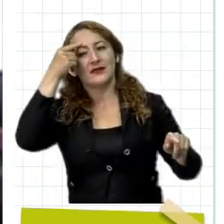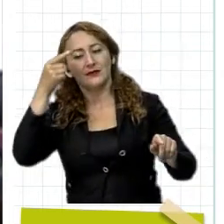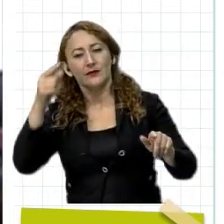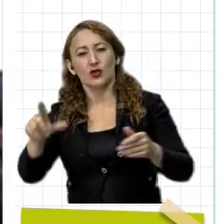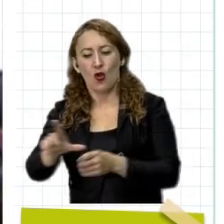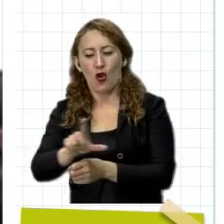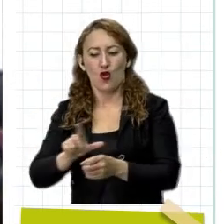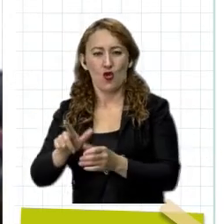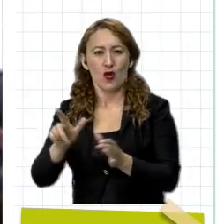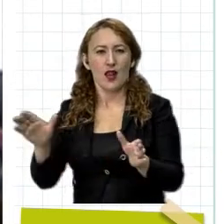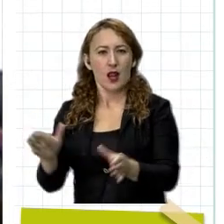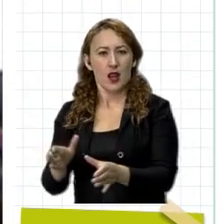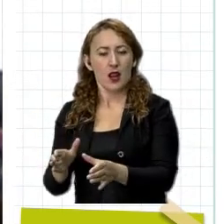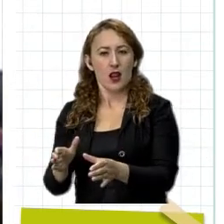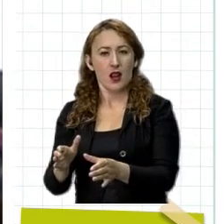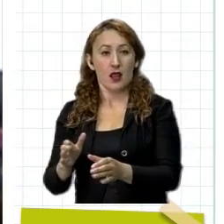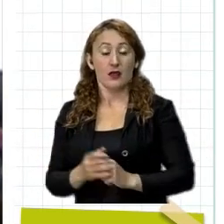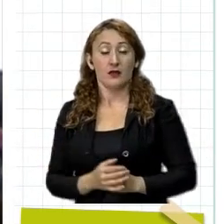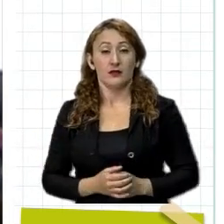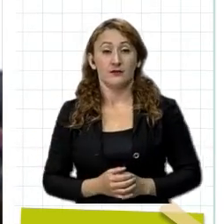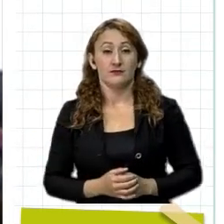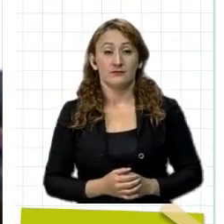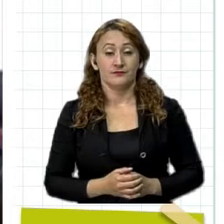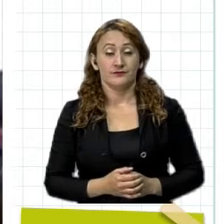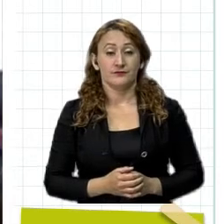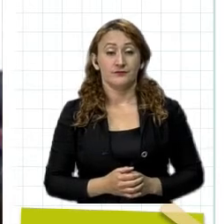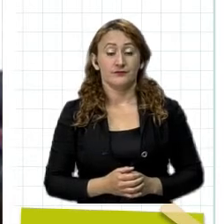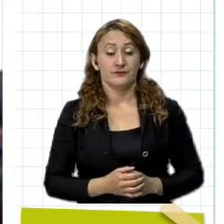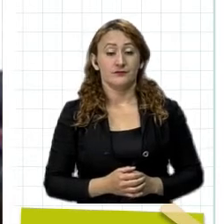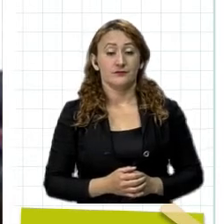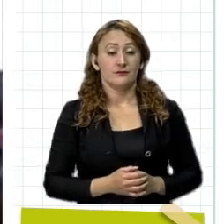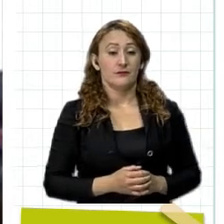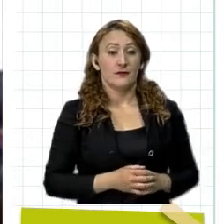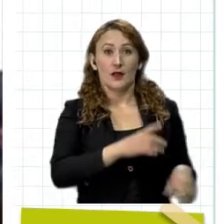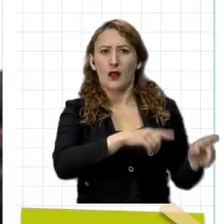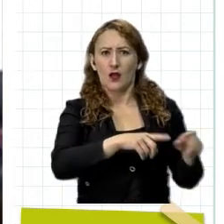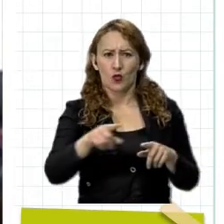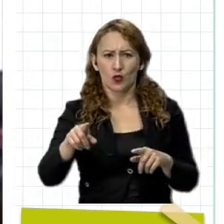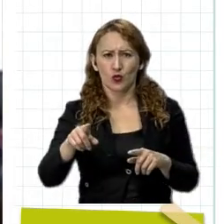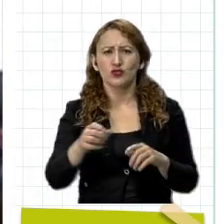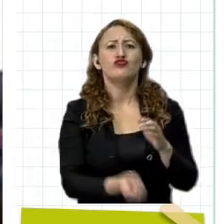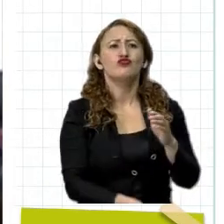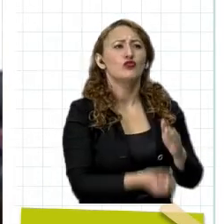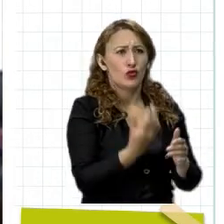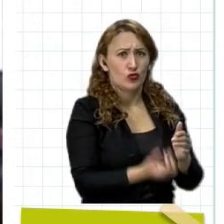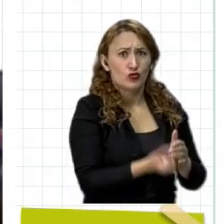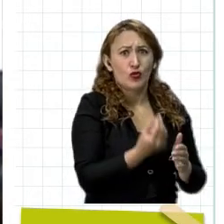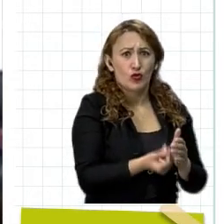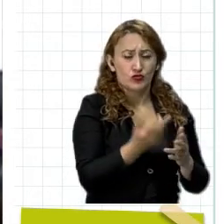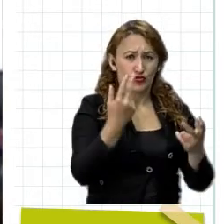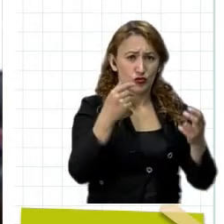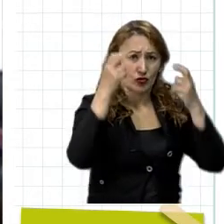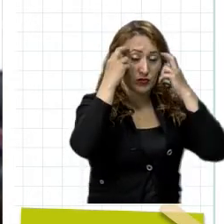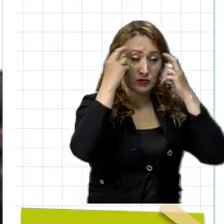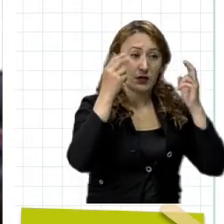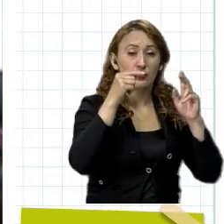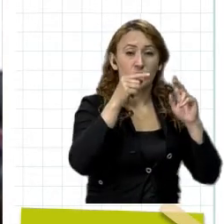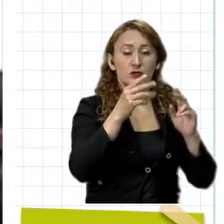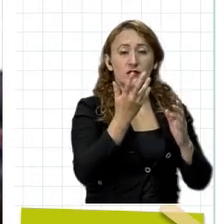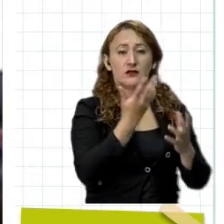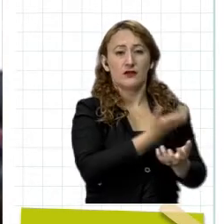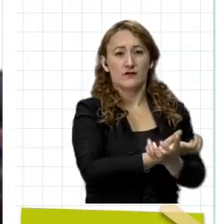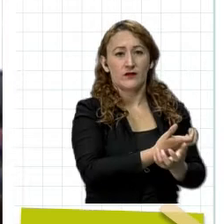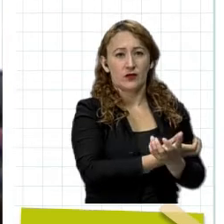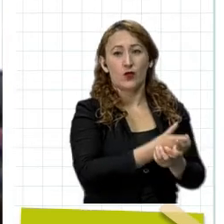situado. Unos, y lo digo en masculino, productores de conocimientos científicos y unes